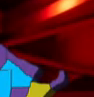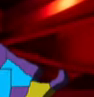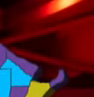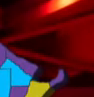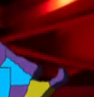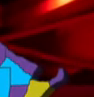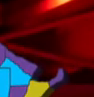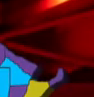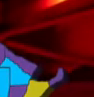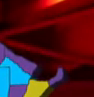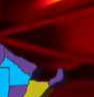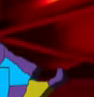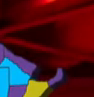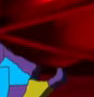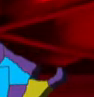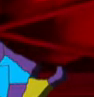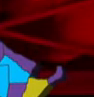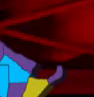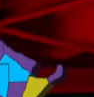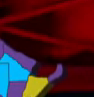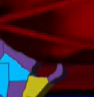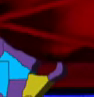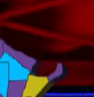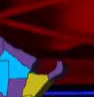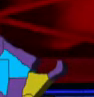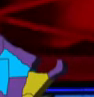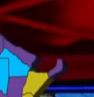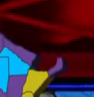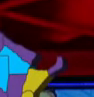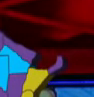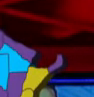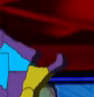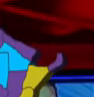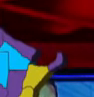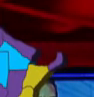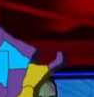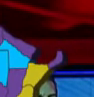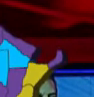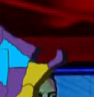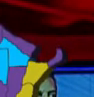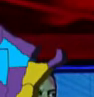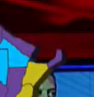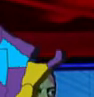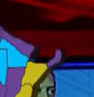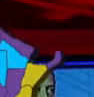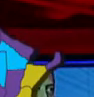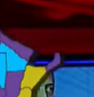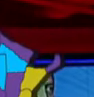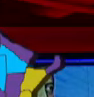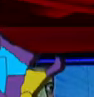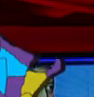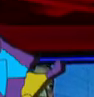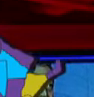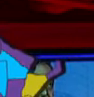dar dos datos en la provincia de Buenos Aires Nosotros hemos armado centros universitarios 24 centros